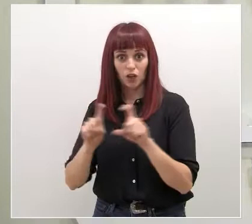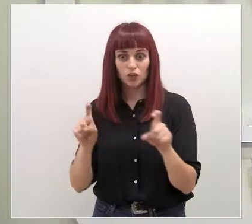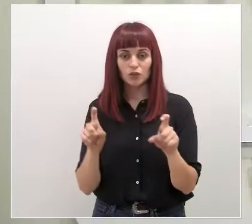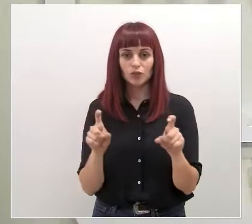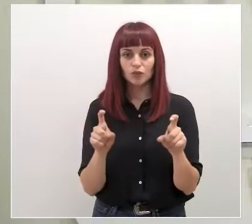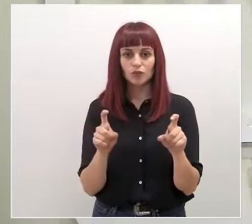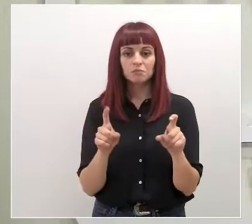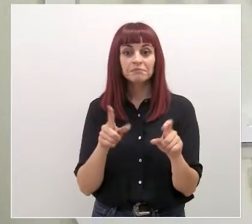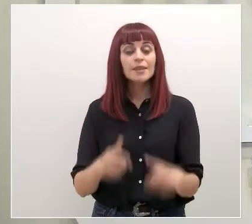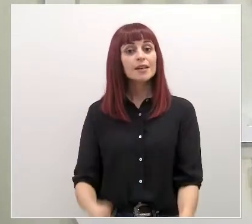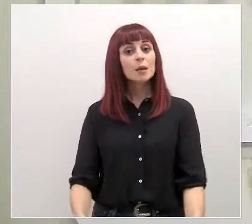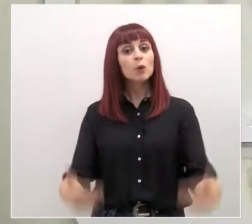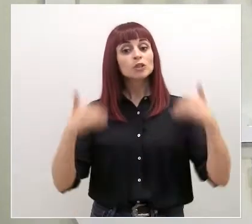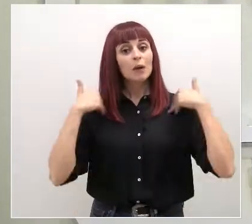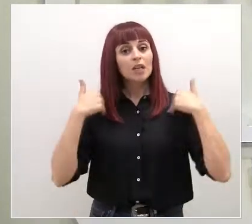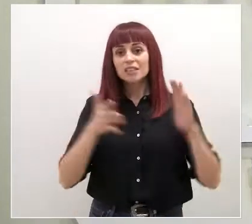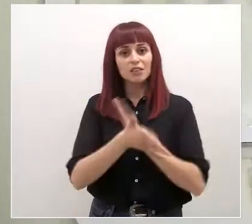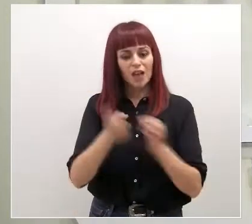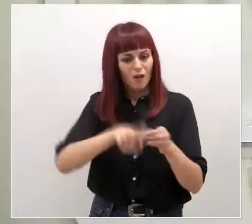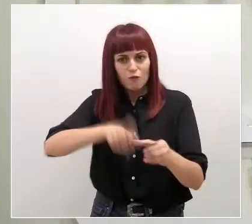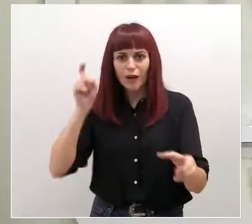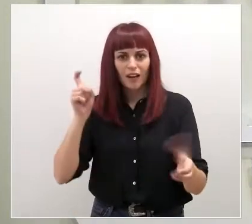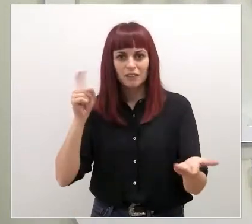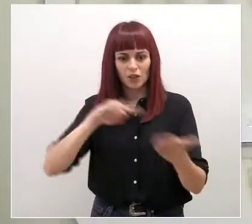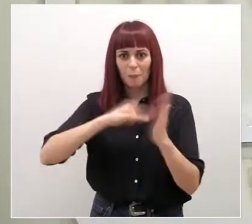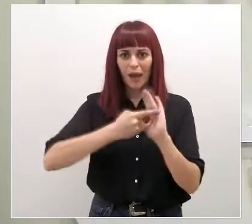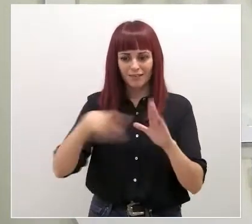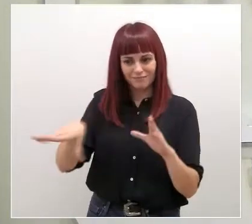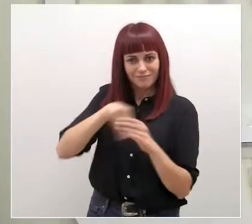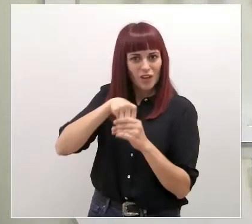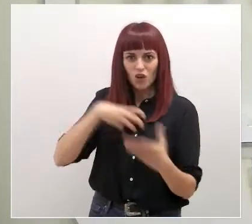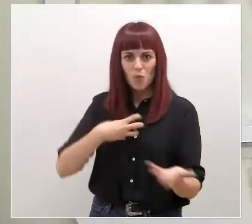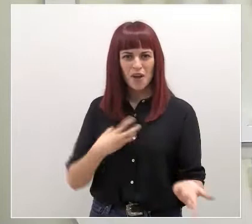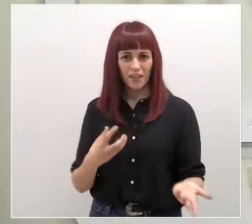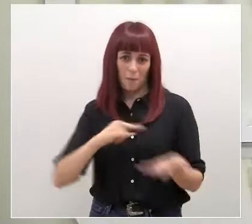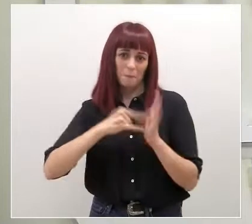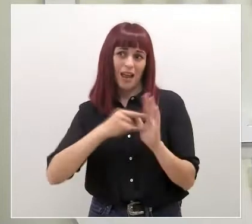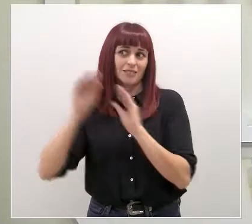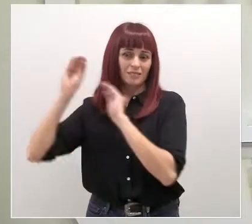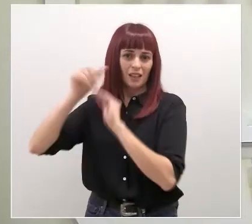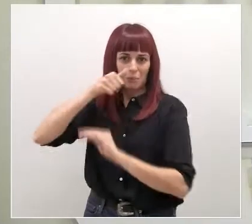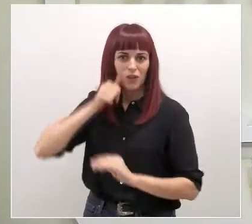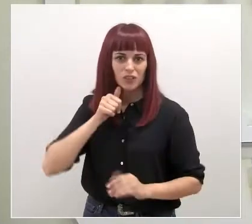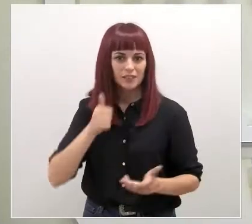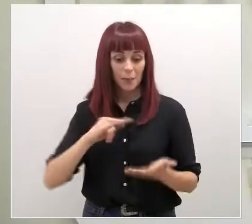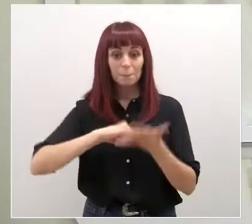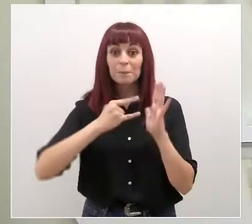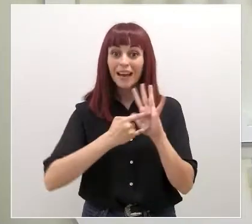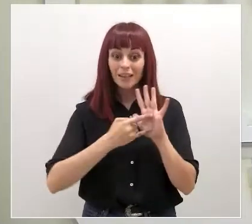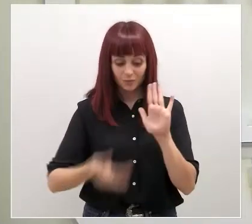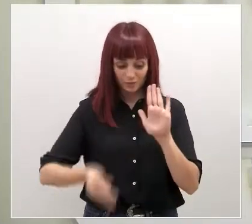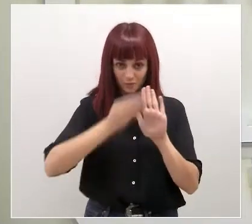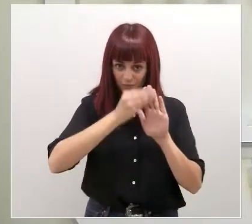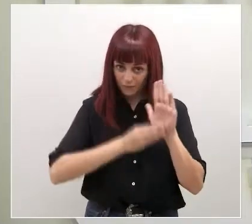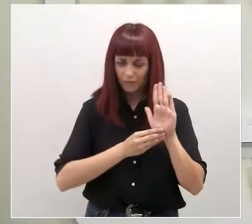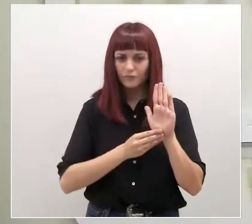sido responsables se quedarán fuera del plan de Pedro Sánchez. Este plan incluía además una